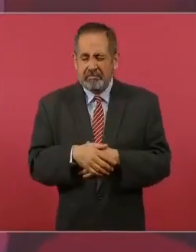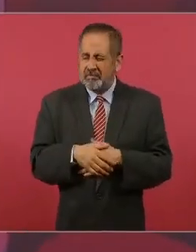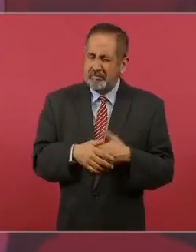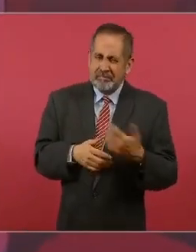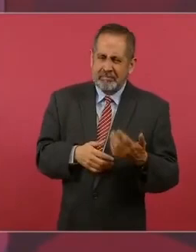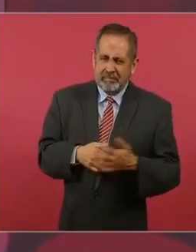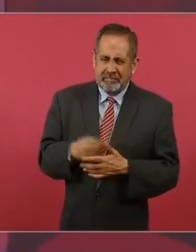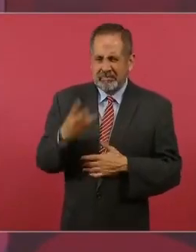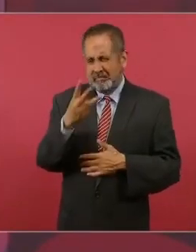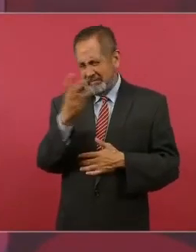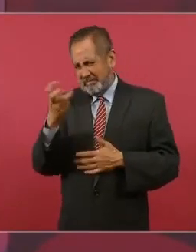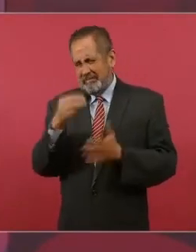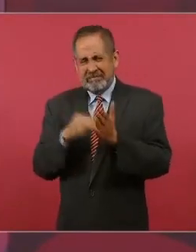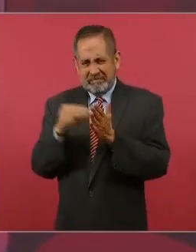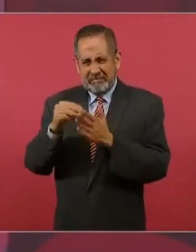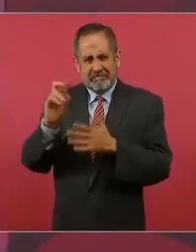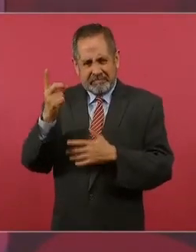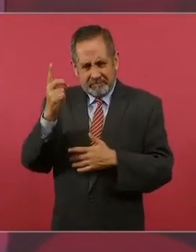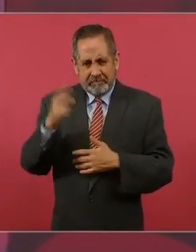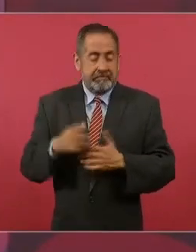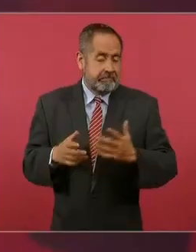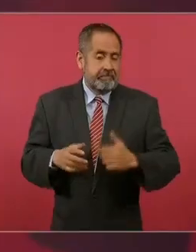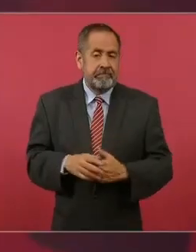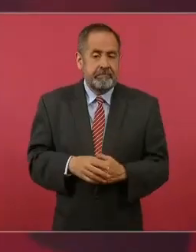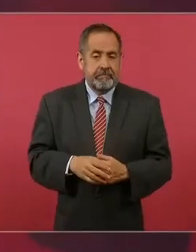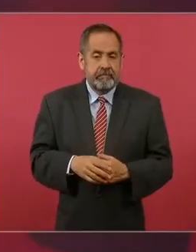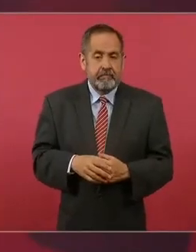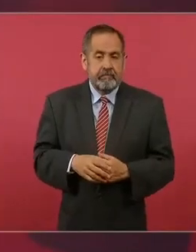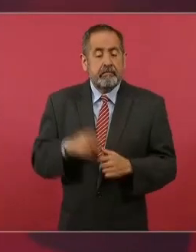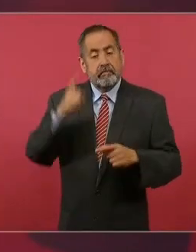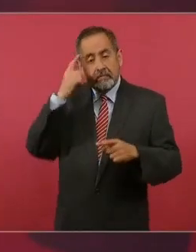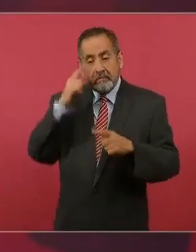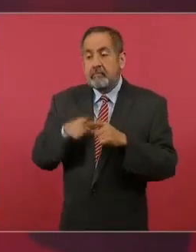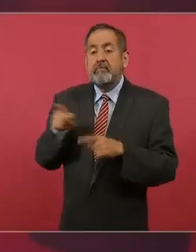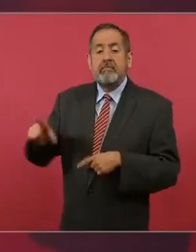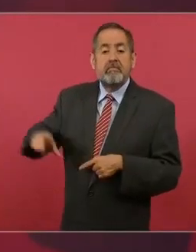pero 300 millones de dólares. Y creo que